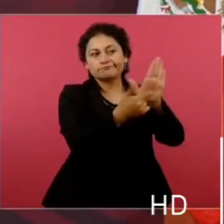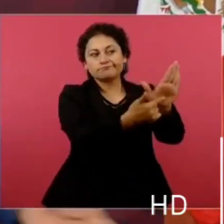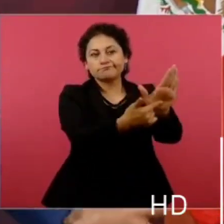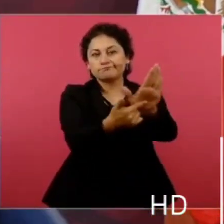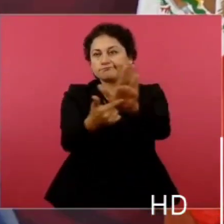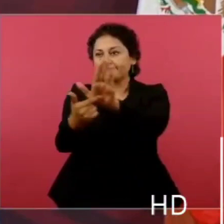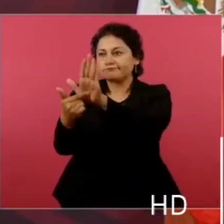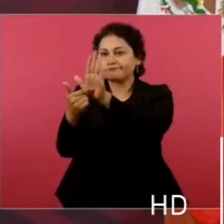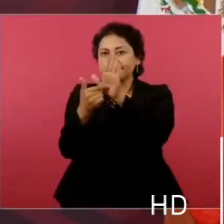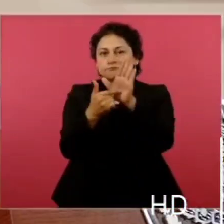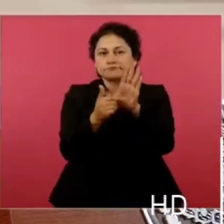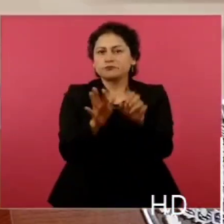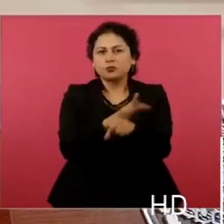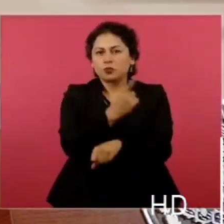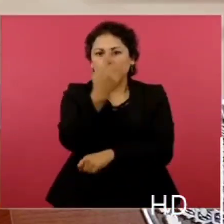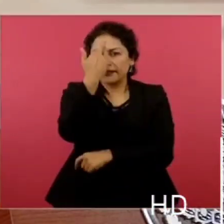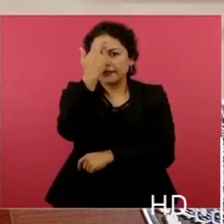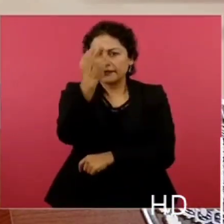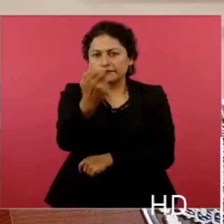es mi deber.